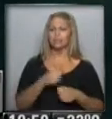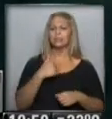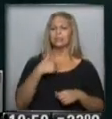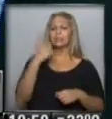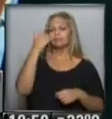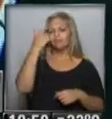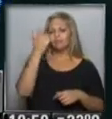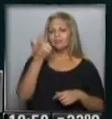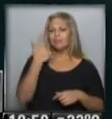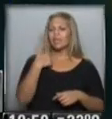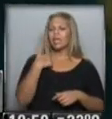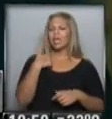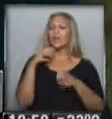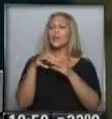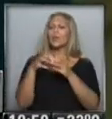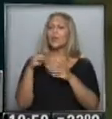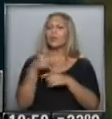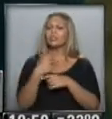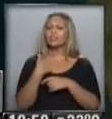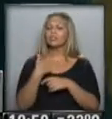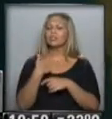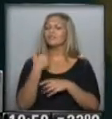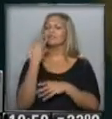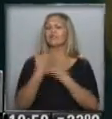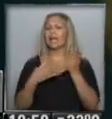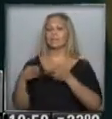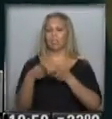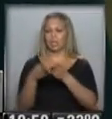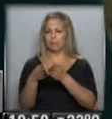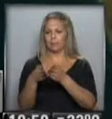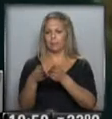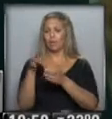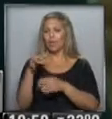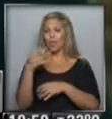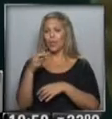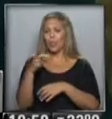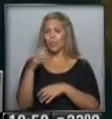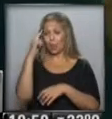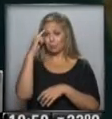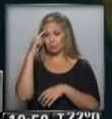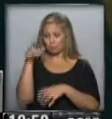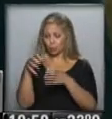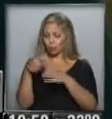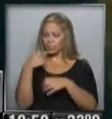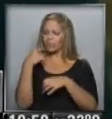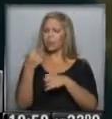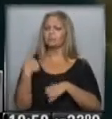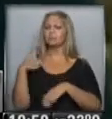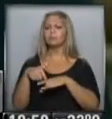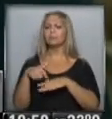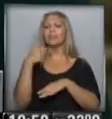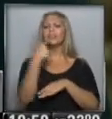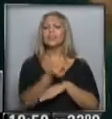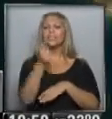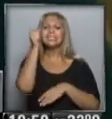parece que la oposición equivocó el camino. El camino tendría que haber sido pararse en un lugar de dar un